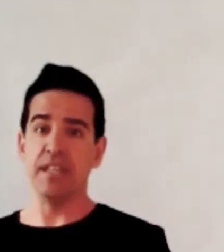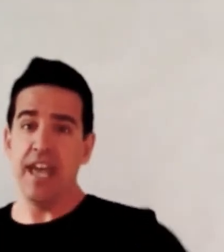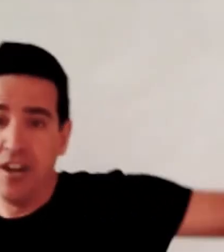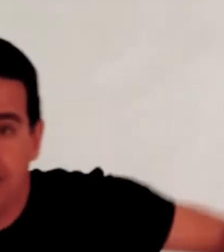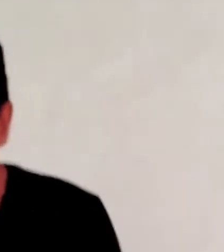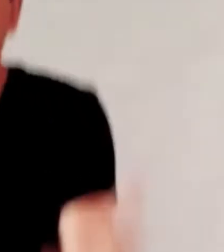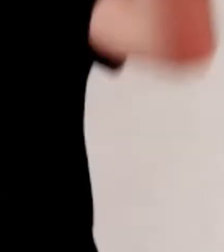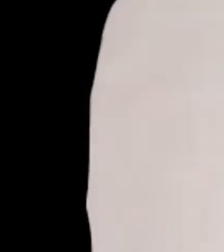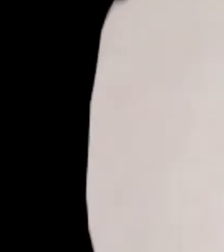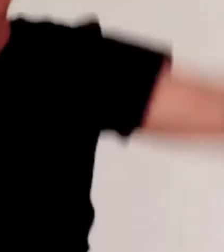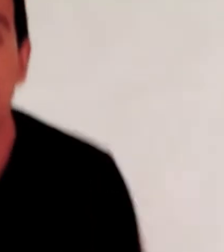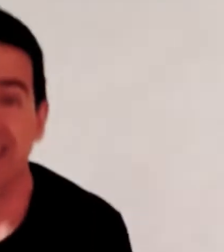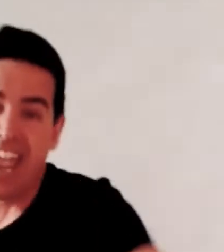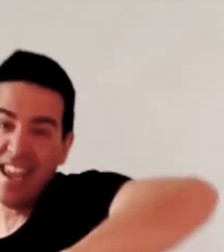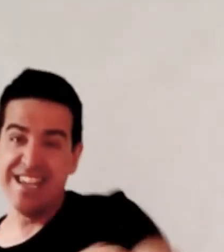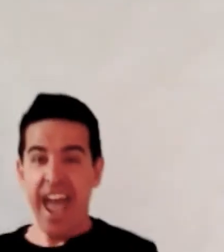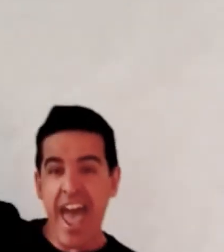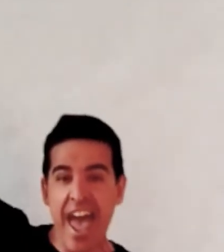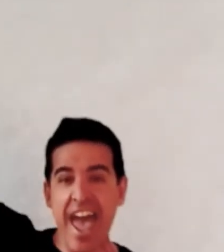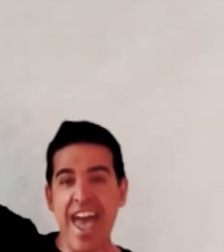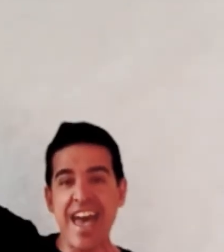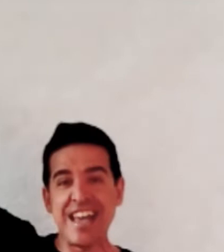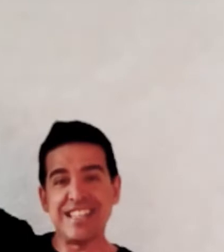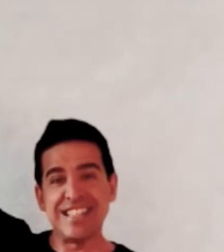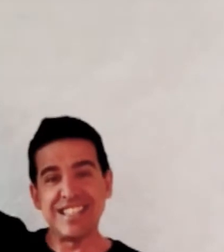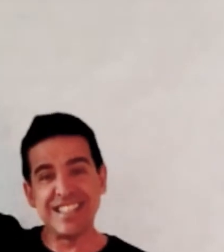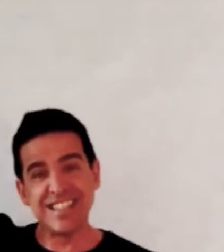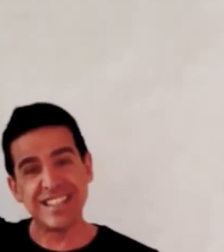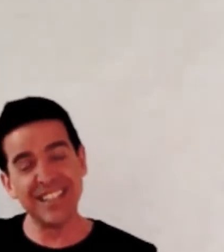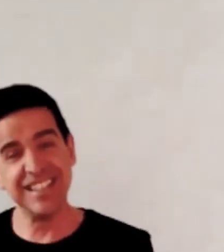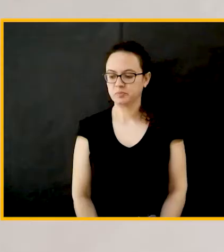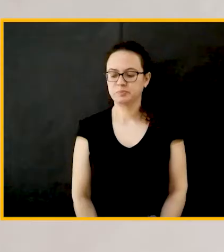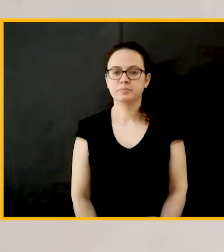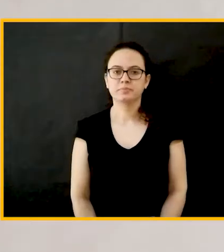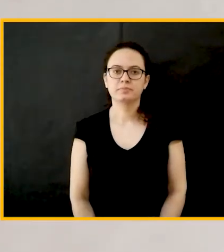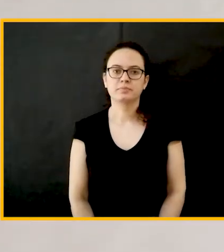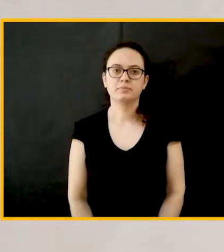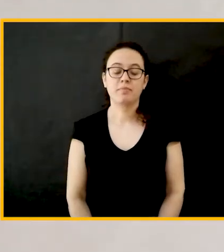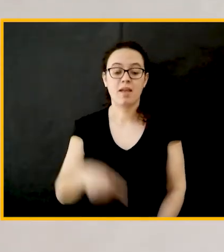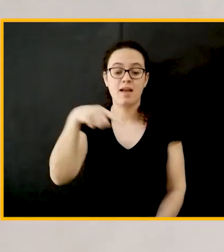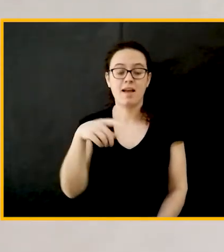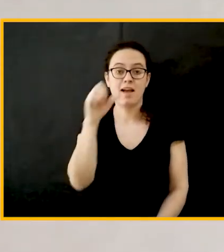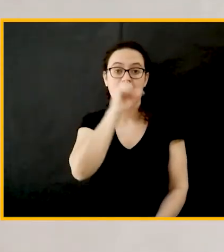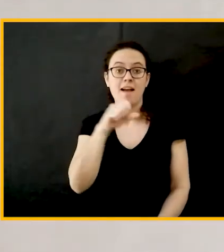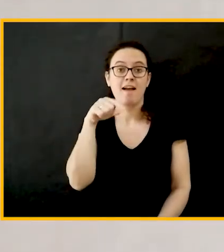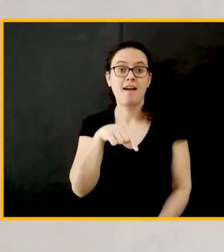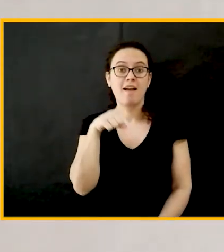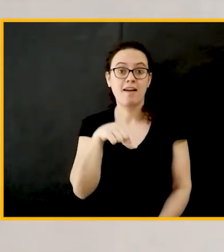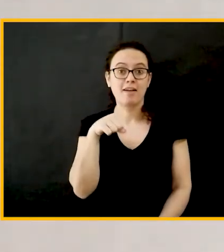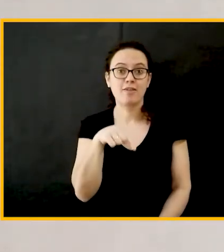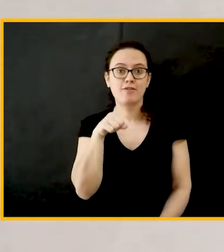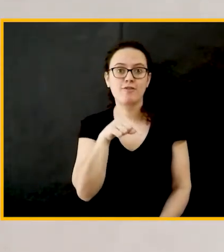Jump in the air. Ah, say yes! And this song goes